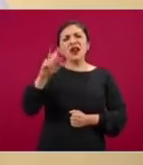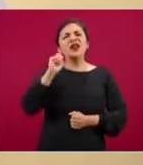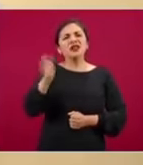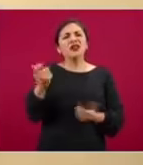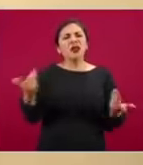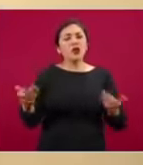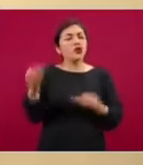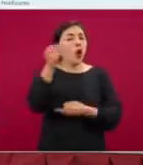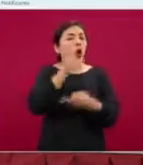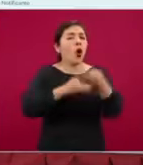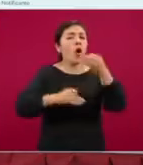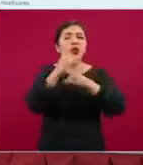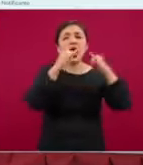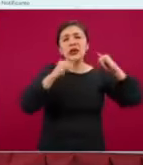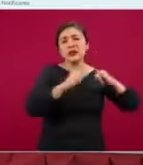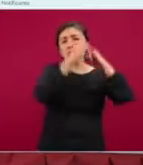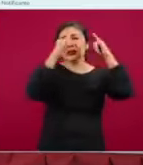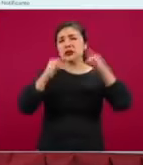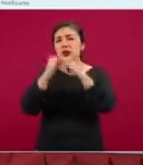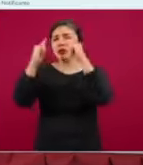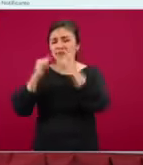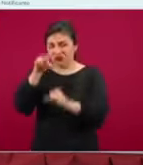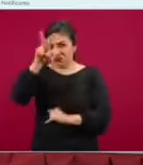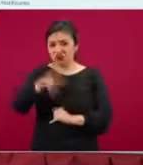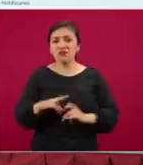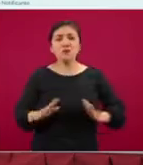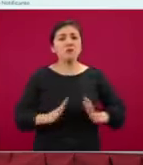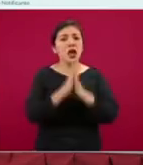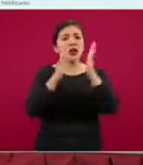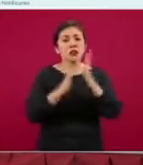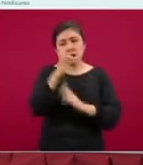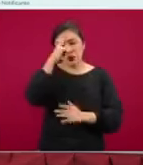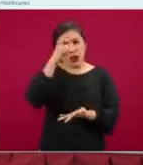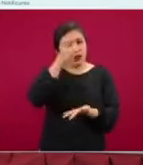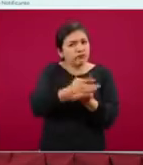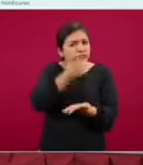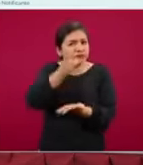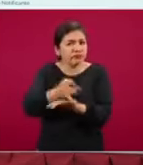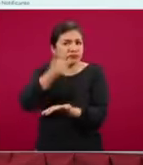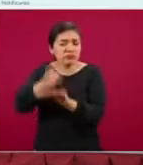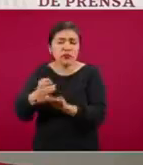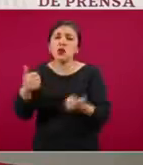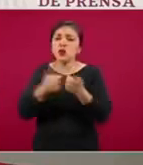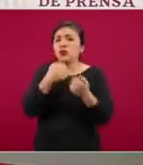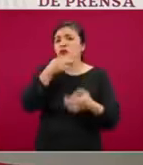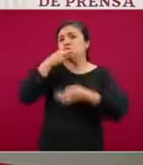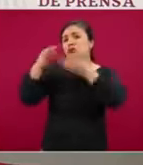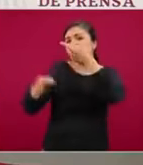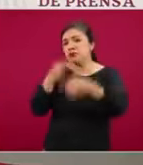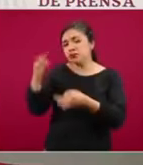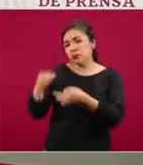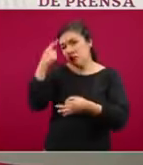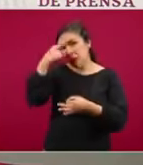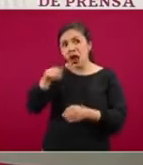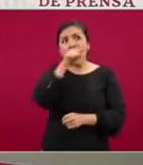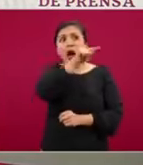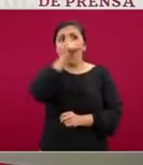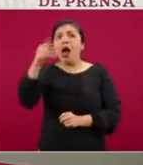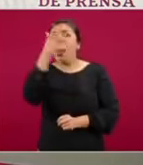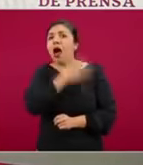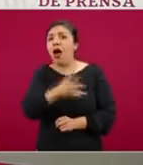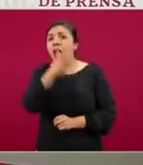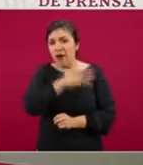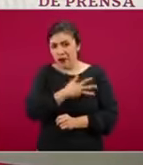las instituciones en su momento participan en la identificación y en la notificación de los brotes. Podemos